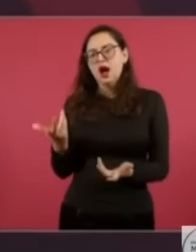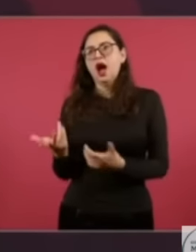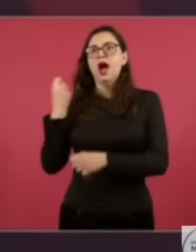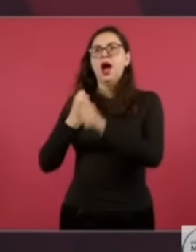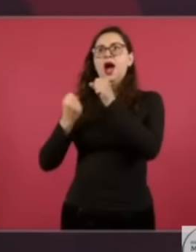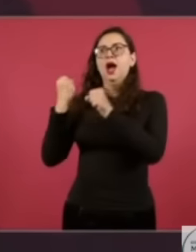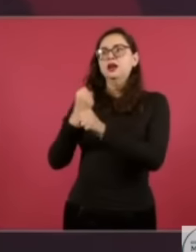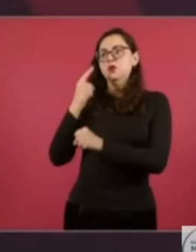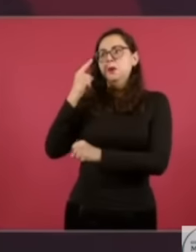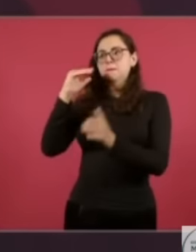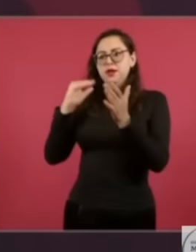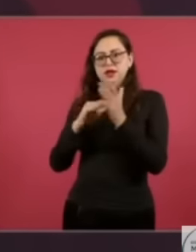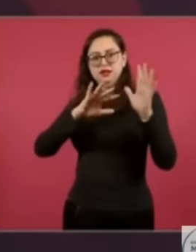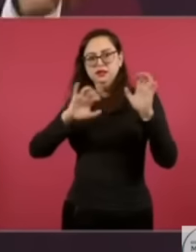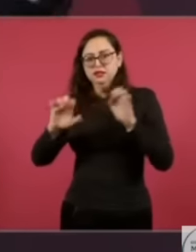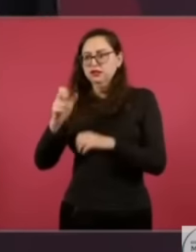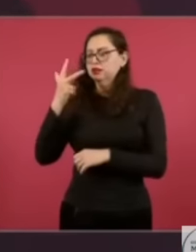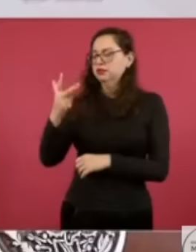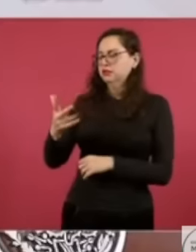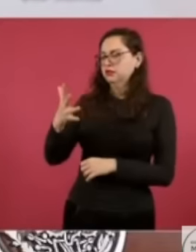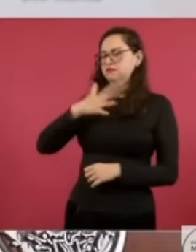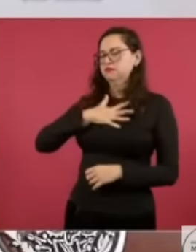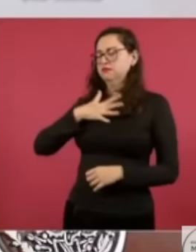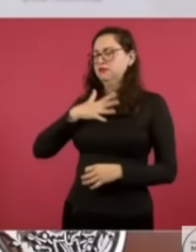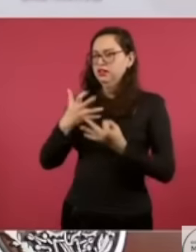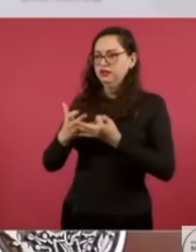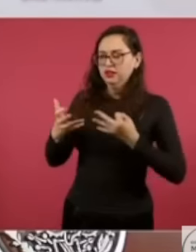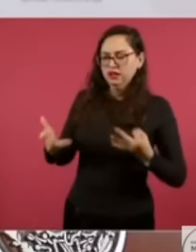1908 y que quiere cobrar,